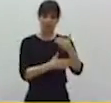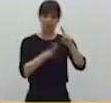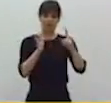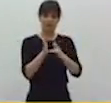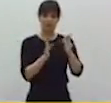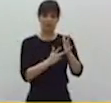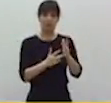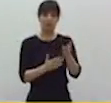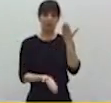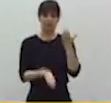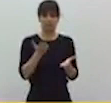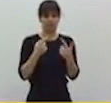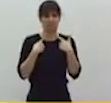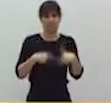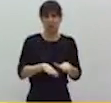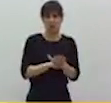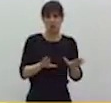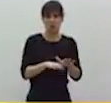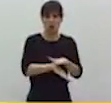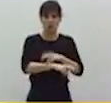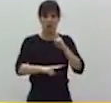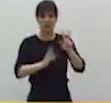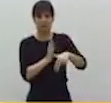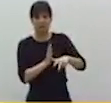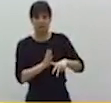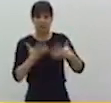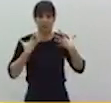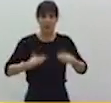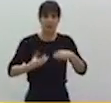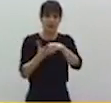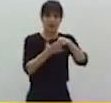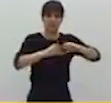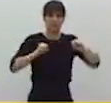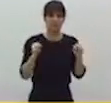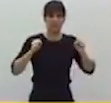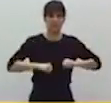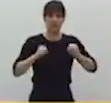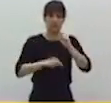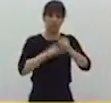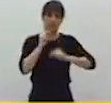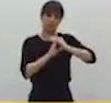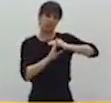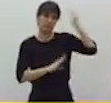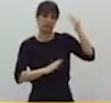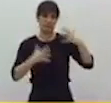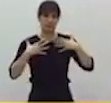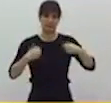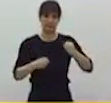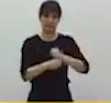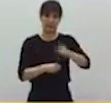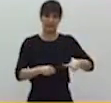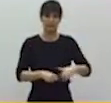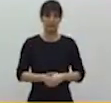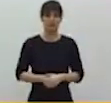catastrófico, retraso en la reacción del gobierno, drama de las residencias de mayores y elevadísima tasa de contagios de los sanitarios. Bloomberg, 6 de